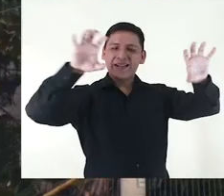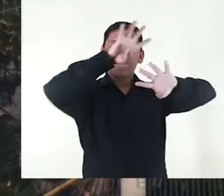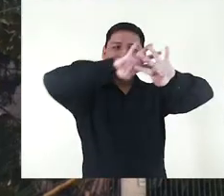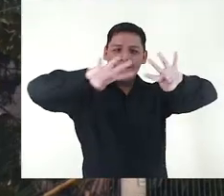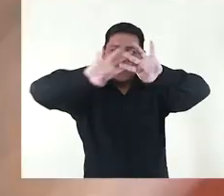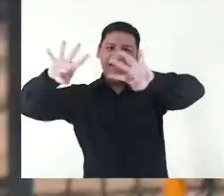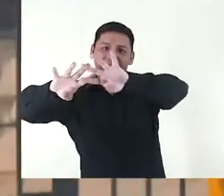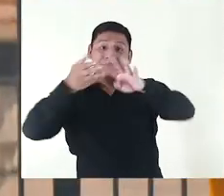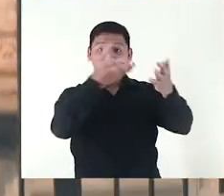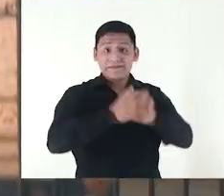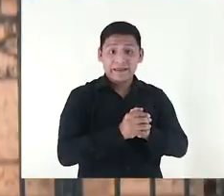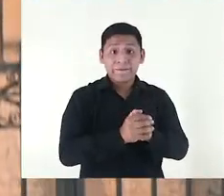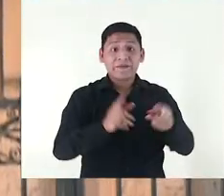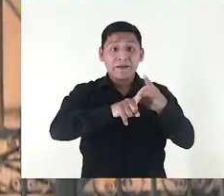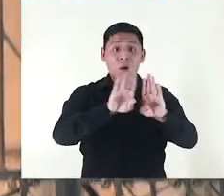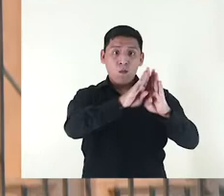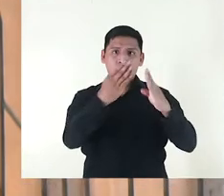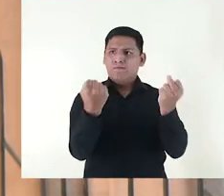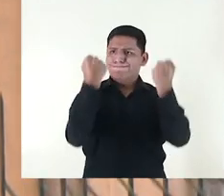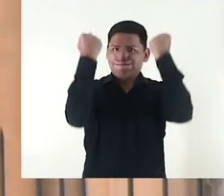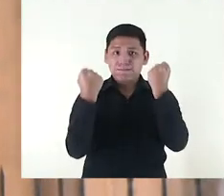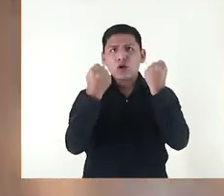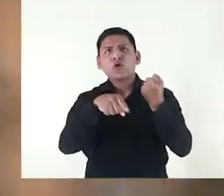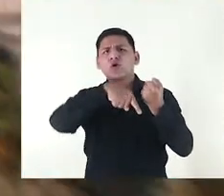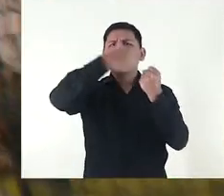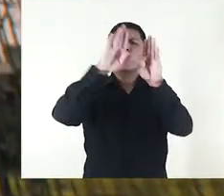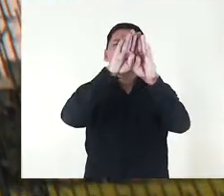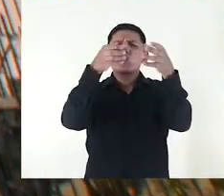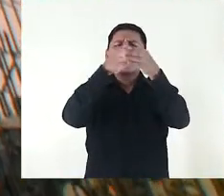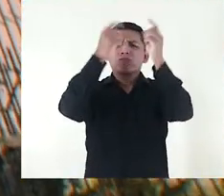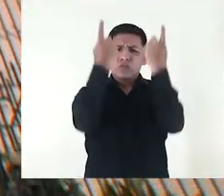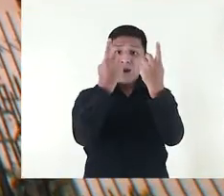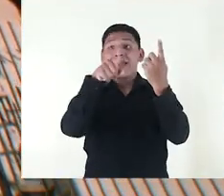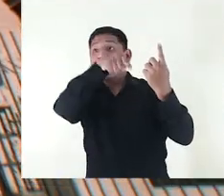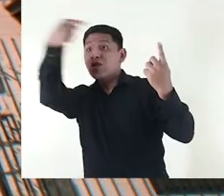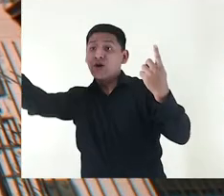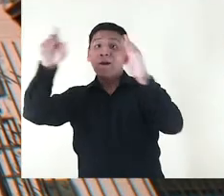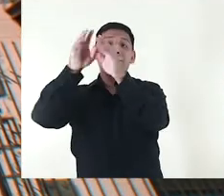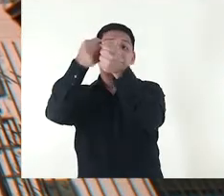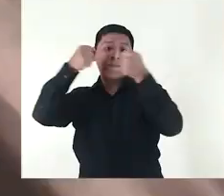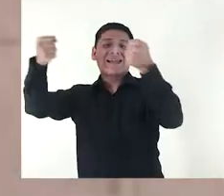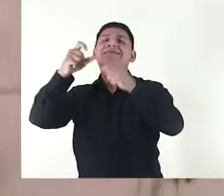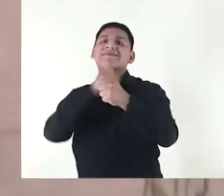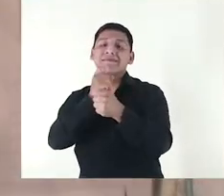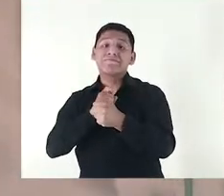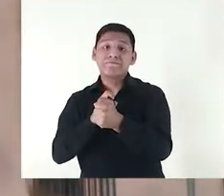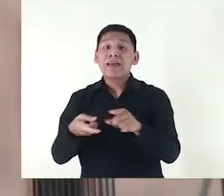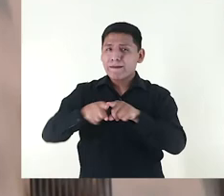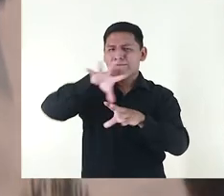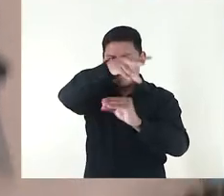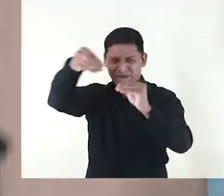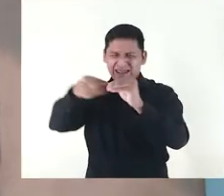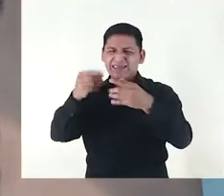balcones con celosías, una portada de dos cuerpos con columnas pareadas, y otra más pequeña y ventanas de reja. Pero agrega